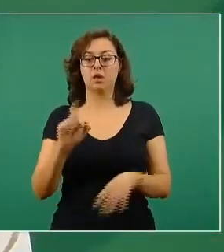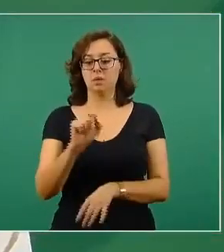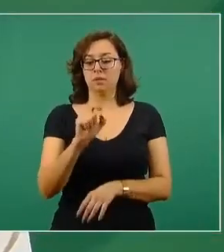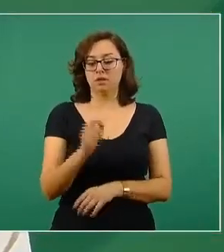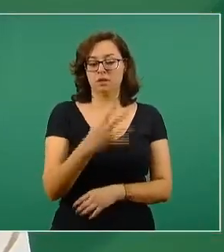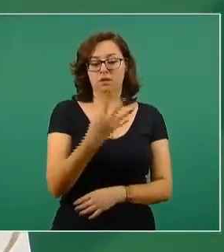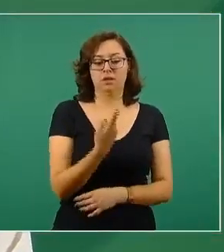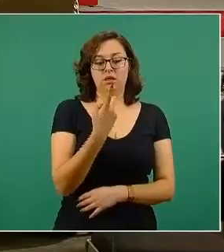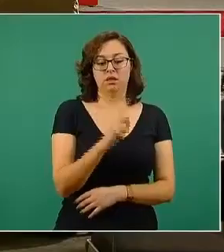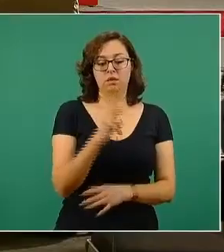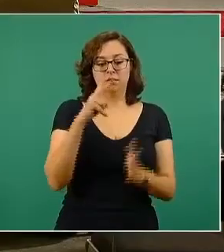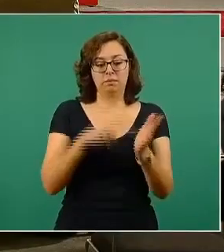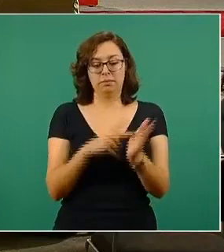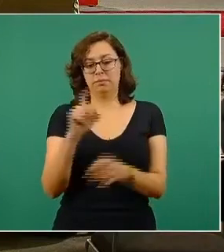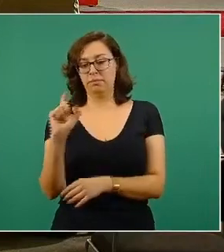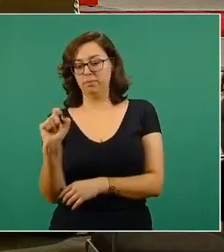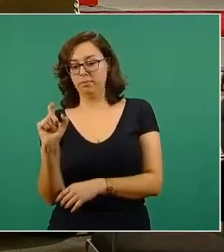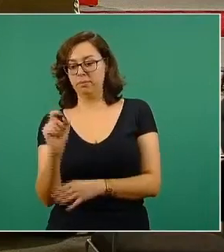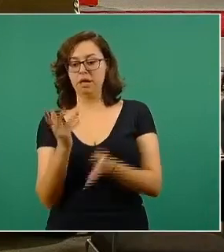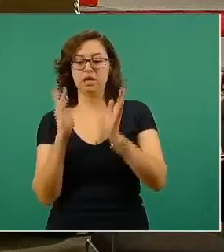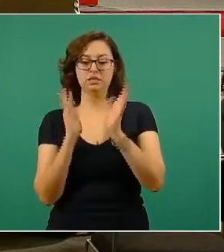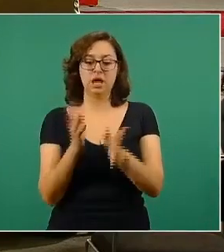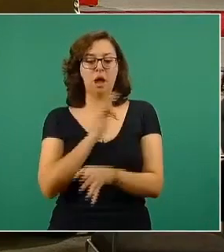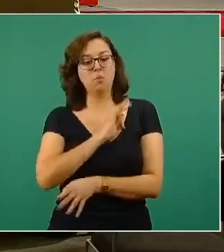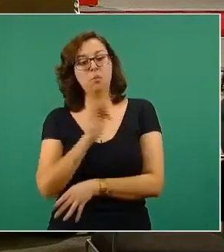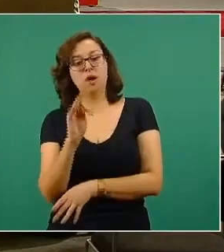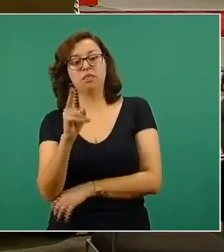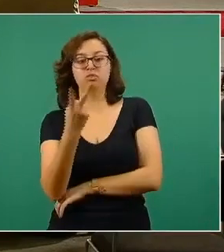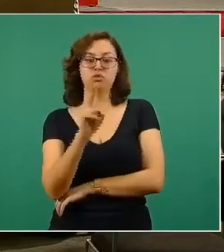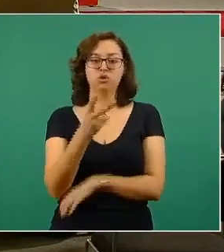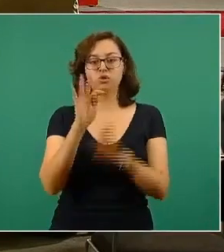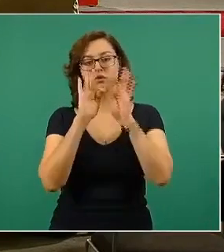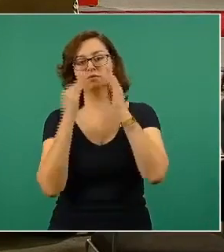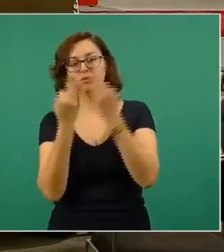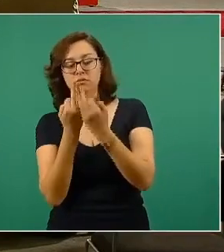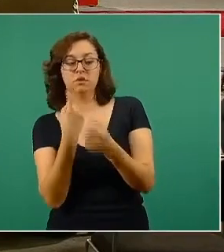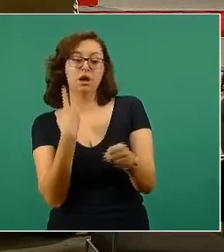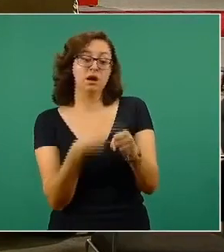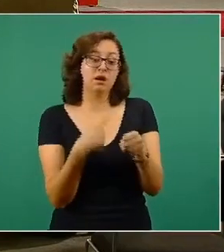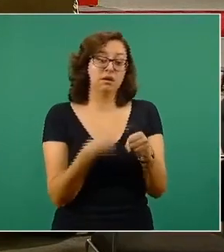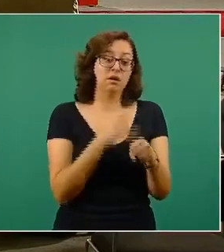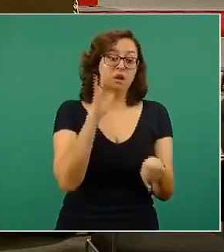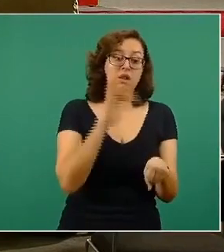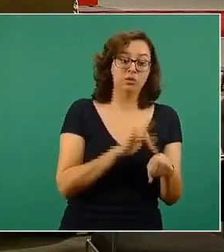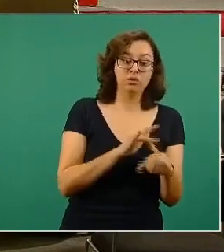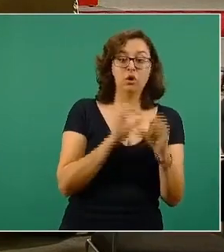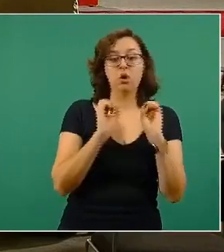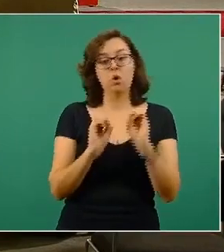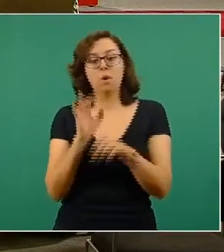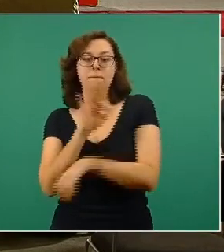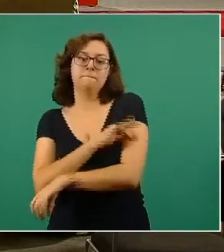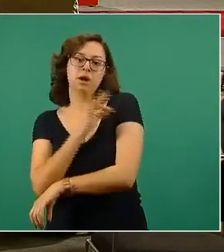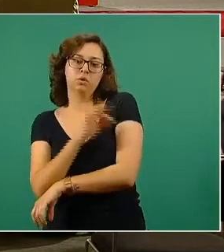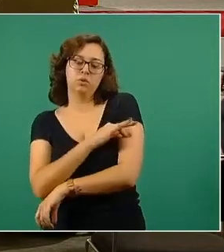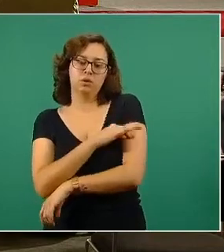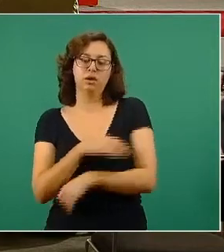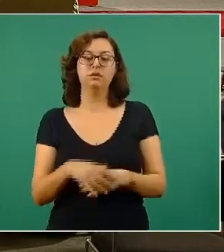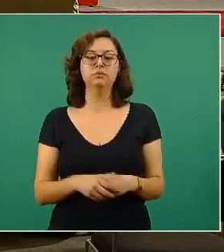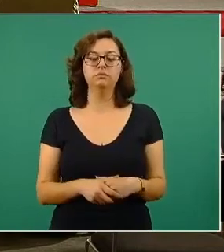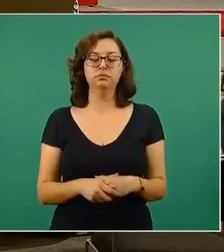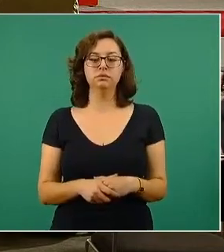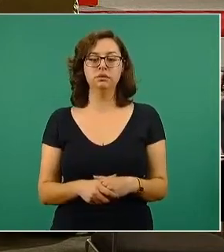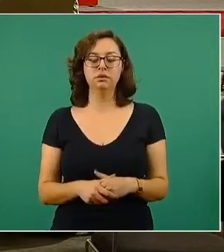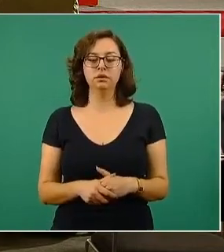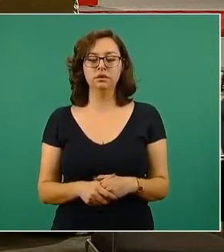diciembre de 2020 ya puede ser inmunidad por enfermedad o inmunidad por vacuna.